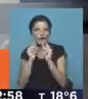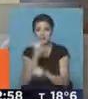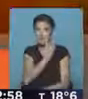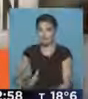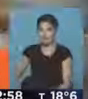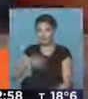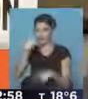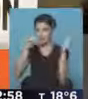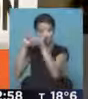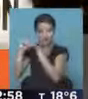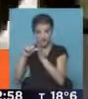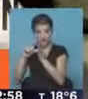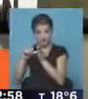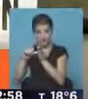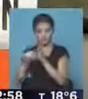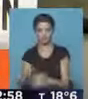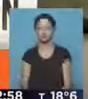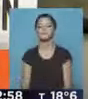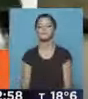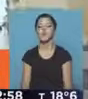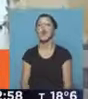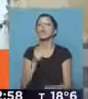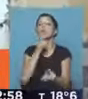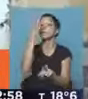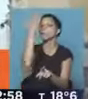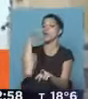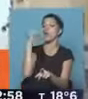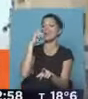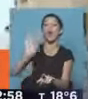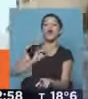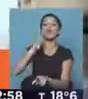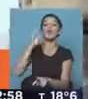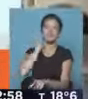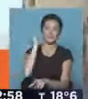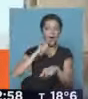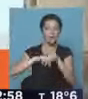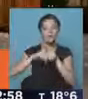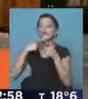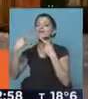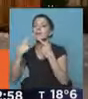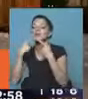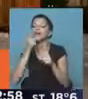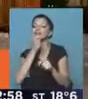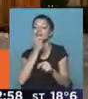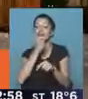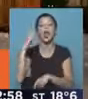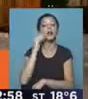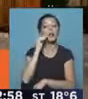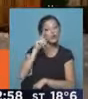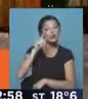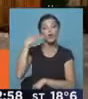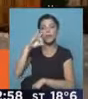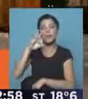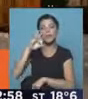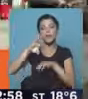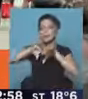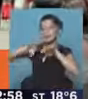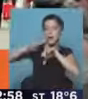políticos. Es lo que ocurrió en junio de 2016 durante el referéndum para determinar si el Reino Unido debía o